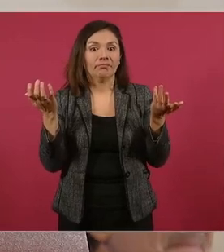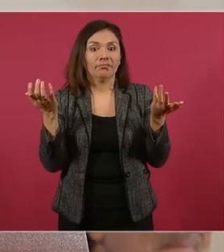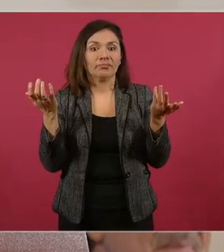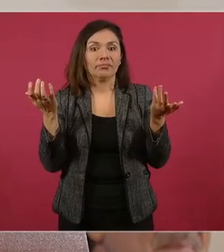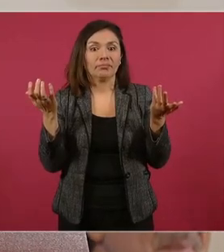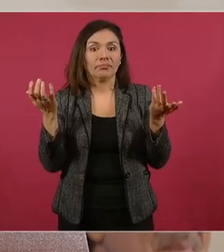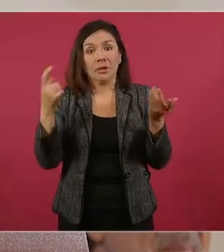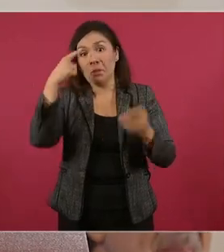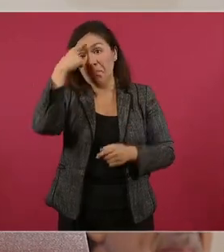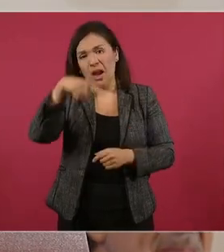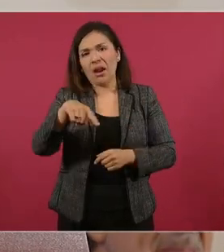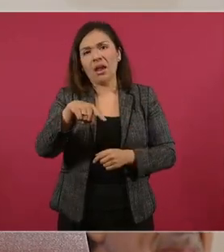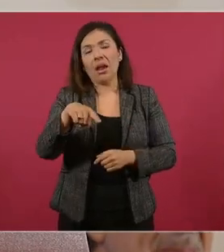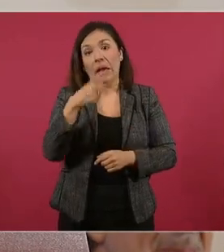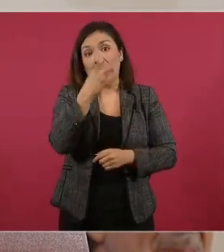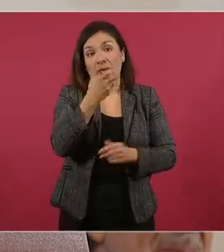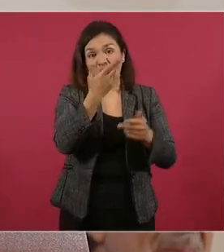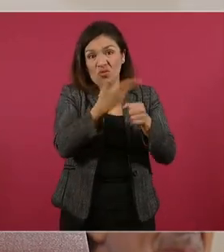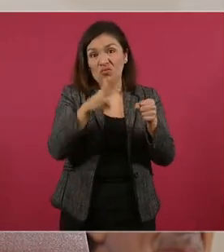para atención